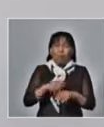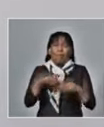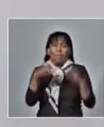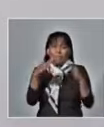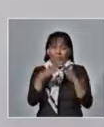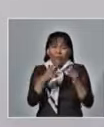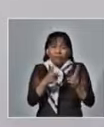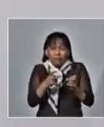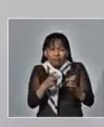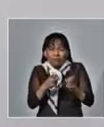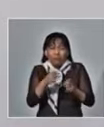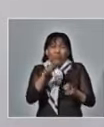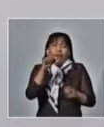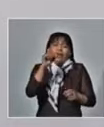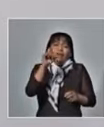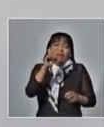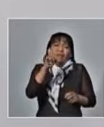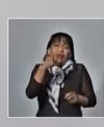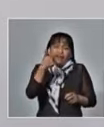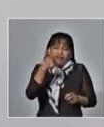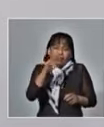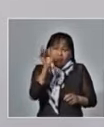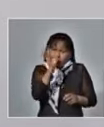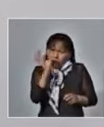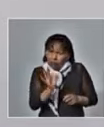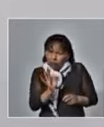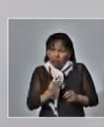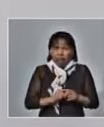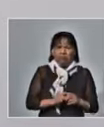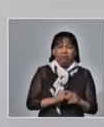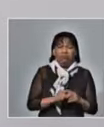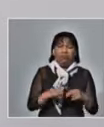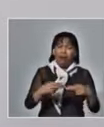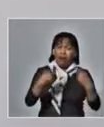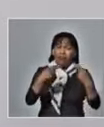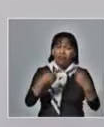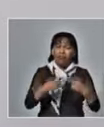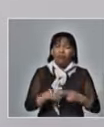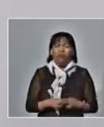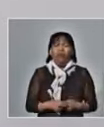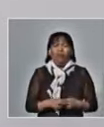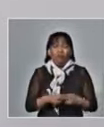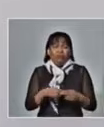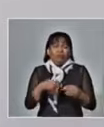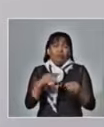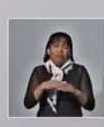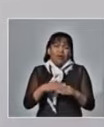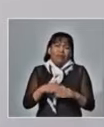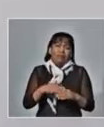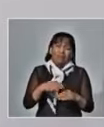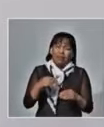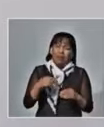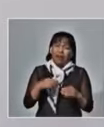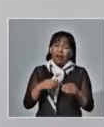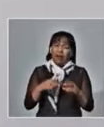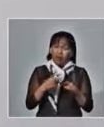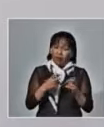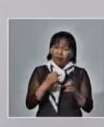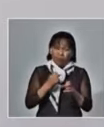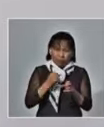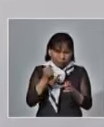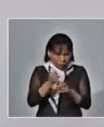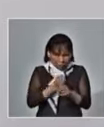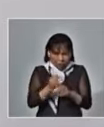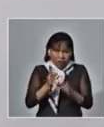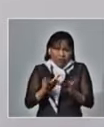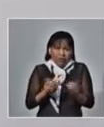en un 37%, a negocios en 174%. El robo con violencia aumentó 161% y todos son